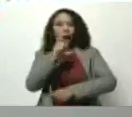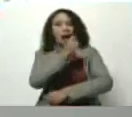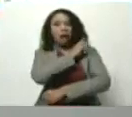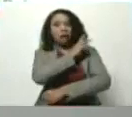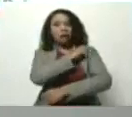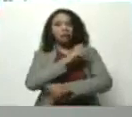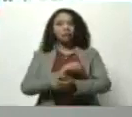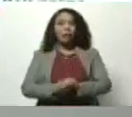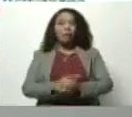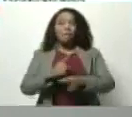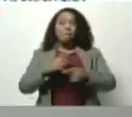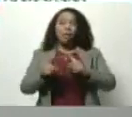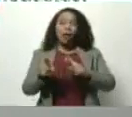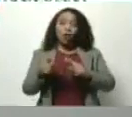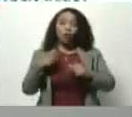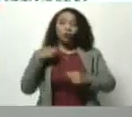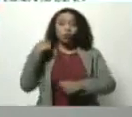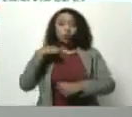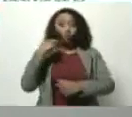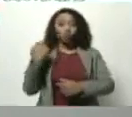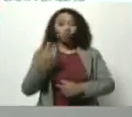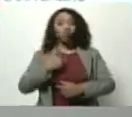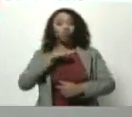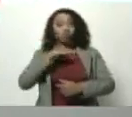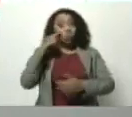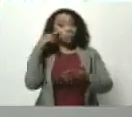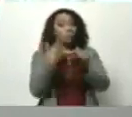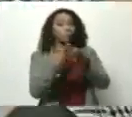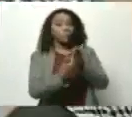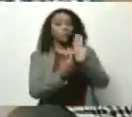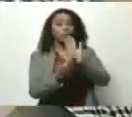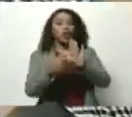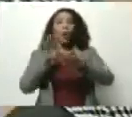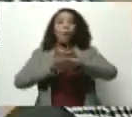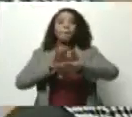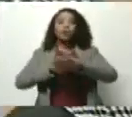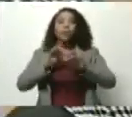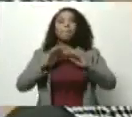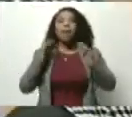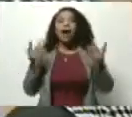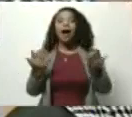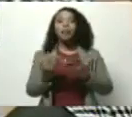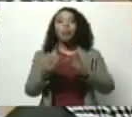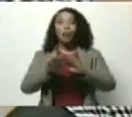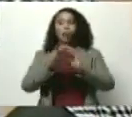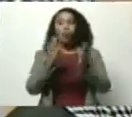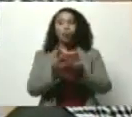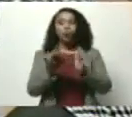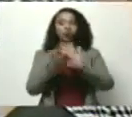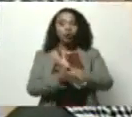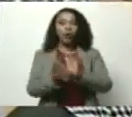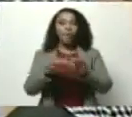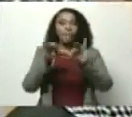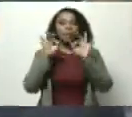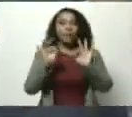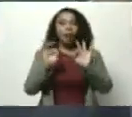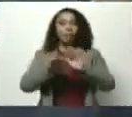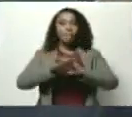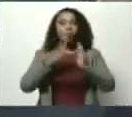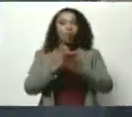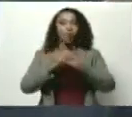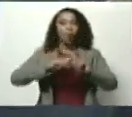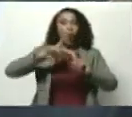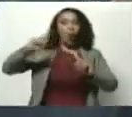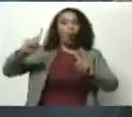pero vimos que ha causado la pandemia en el mundo especialmente en el mundo de la energía